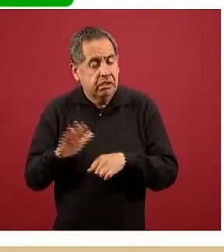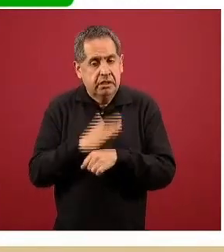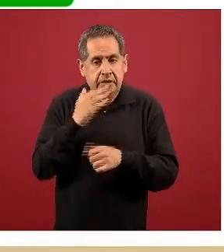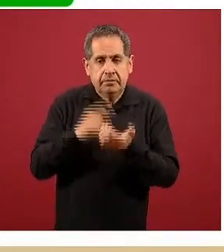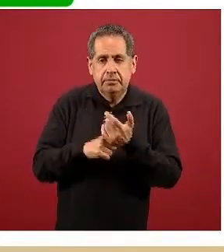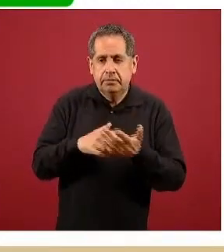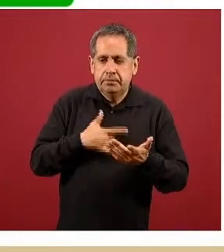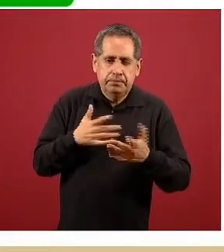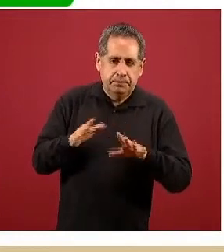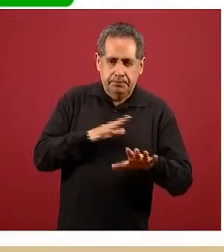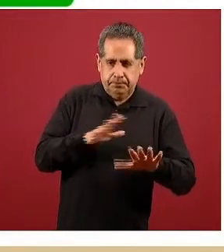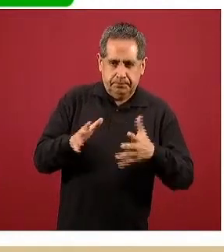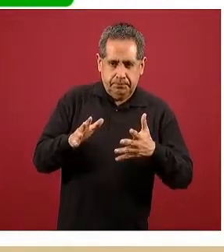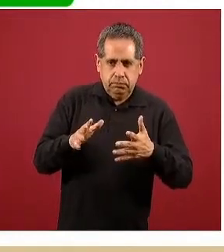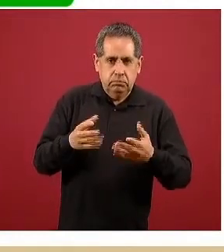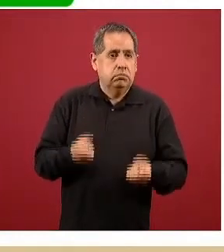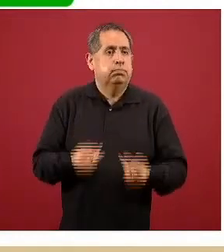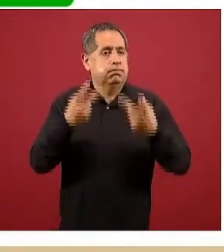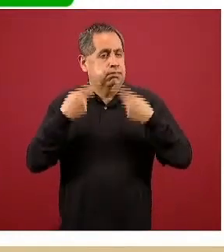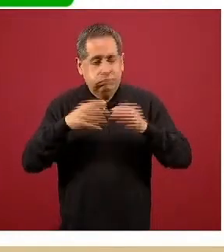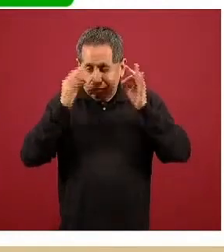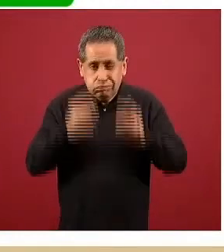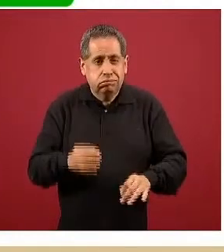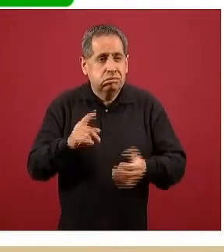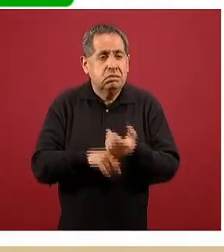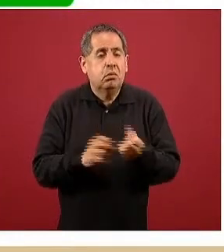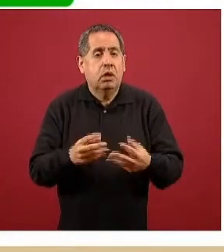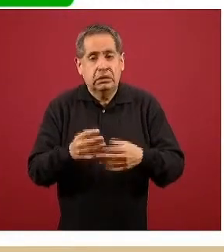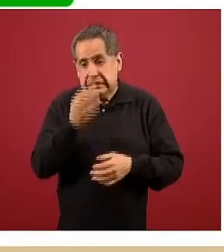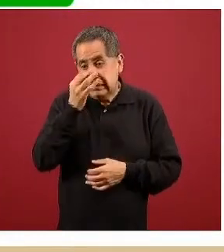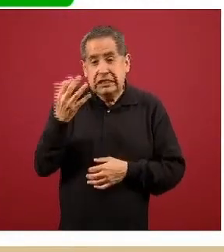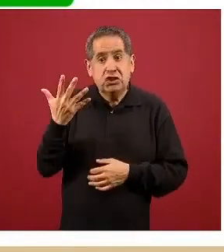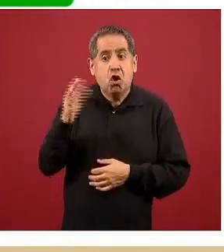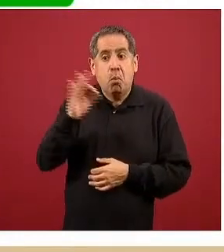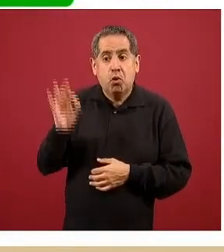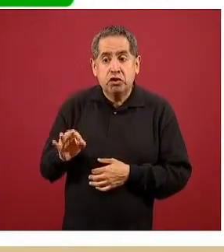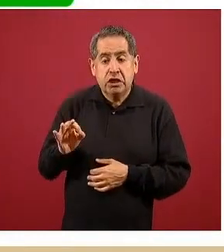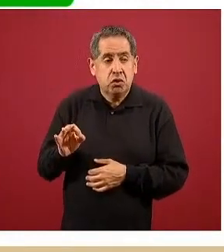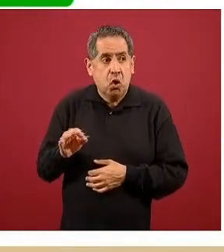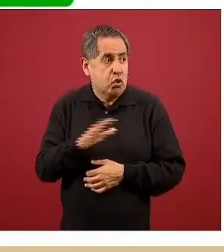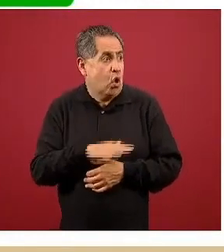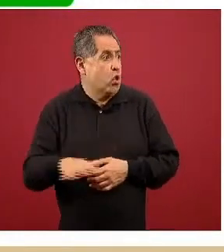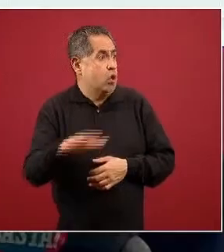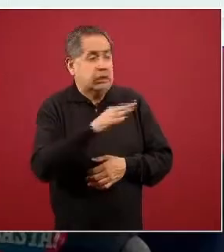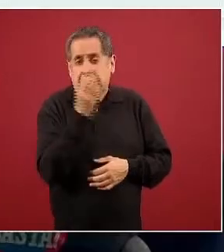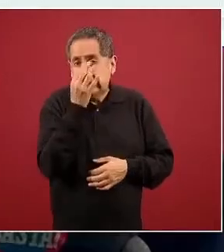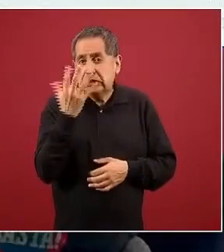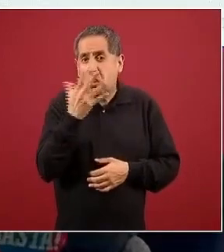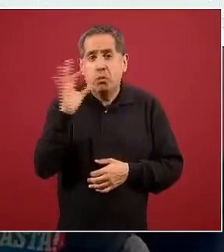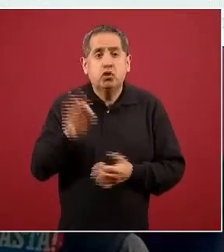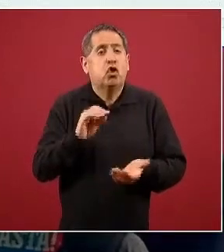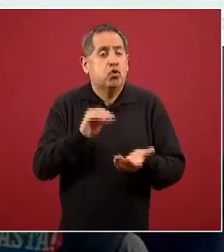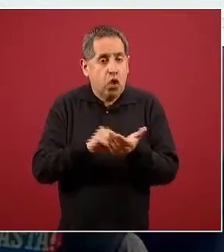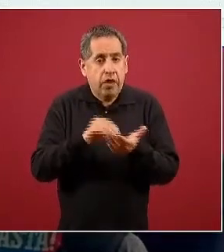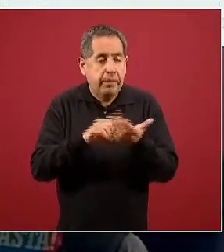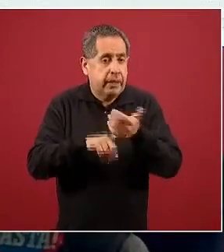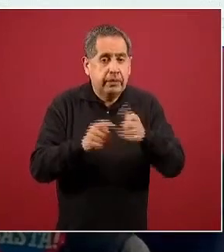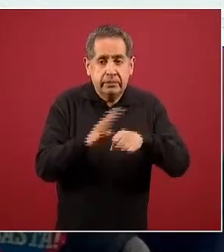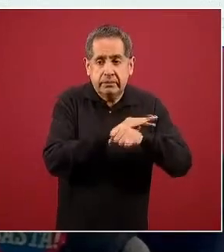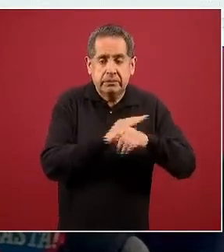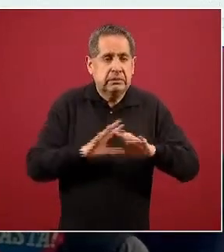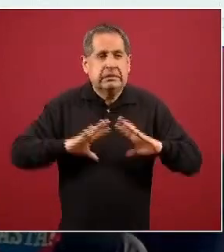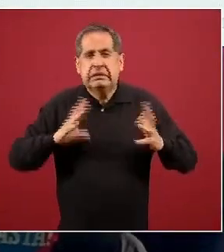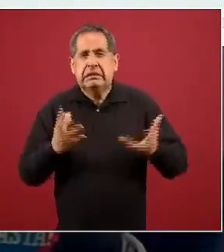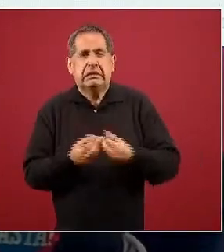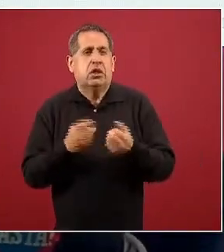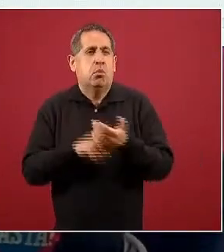una estimación de casos activos de tan solo el 5% del total de su epidemia, teniendo un total de casos